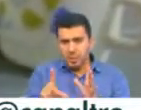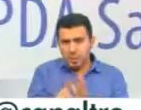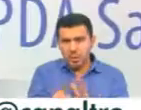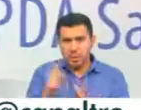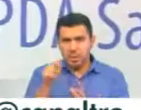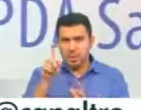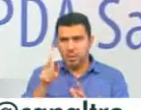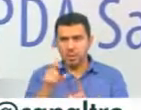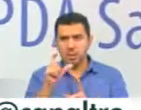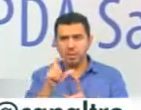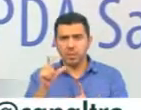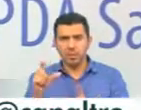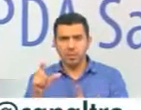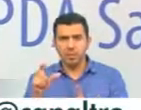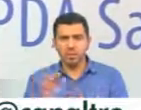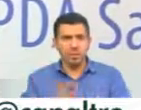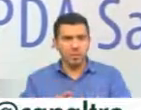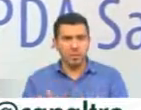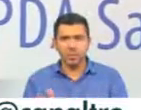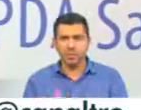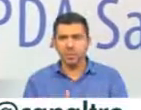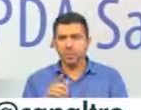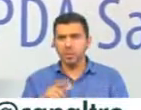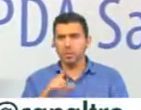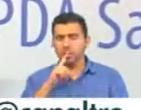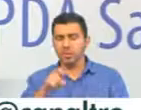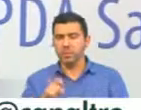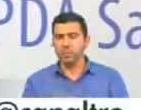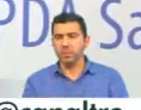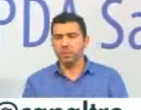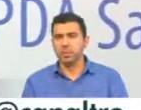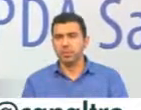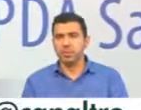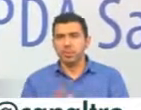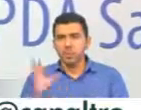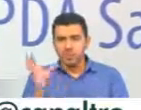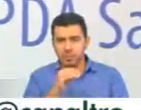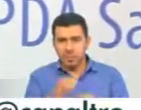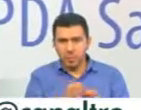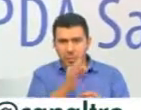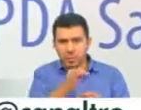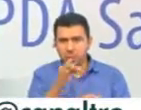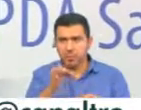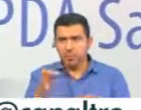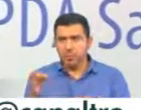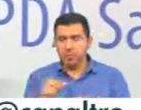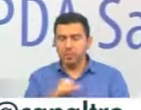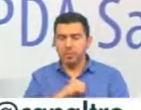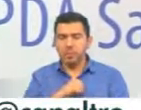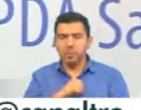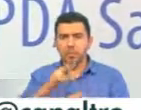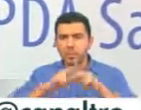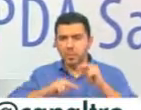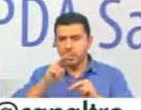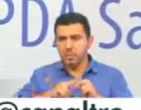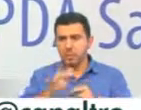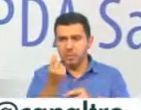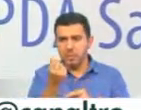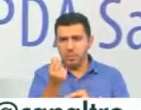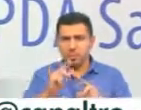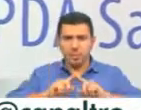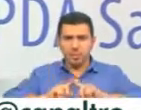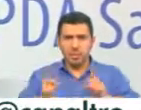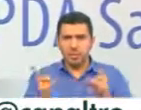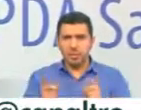cúbicos. Todos, cada uno de las ciudades, de los municipios, tiene una estructura tarifaria diferente, una estructura tarifaria de acuerdo